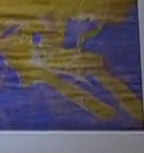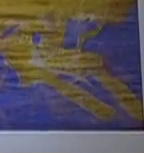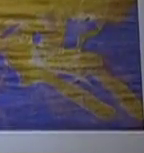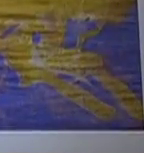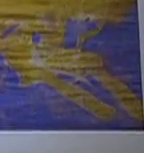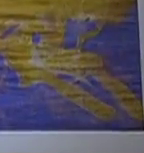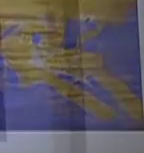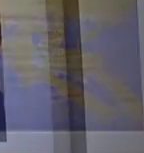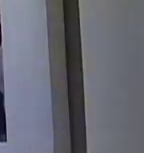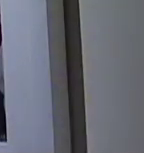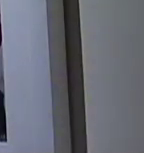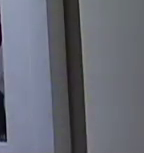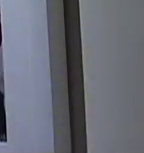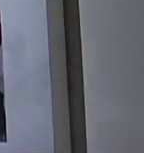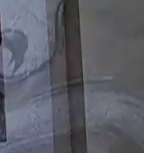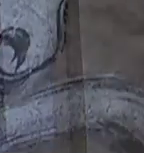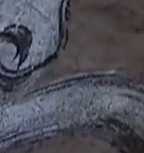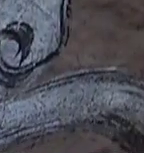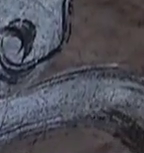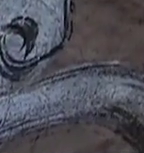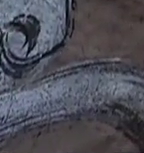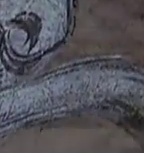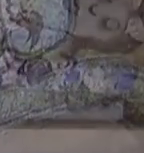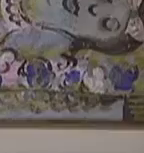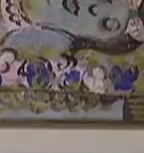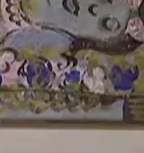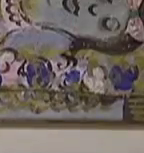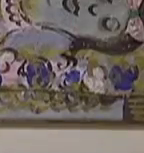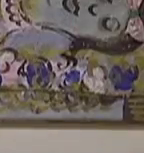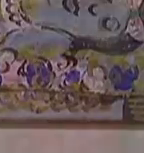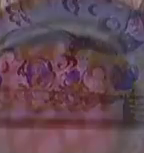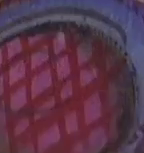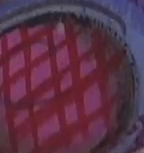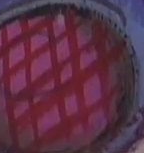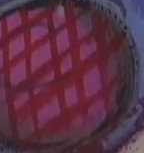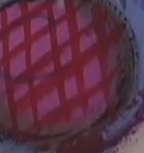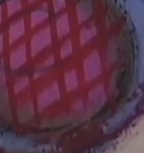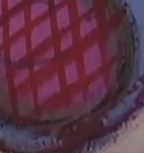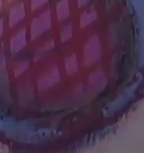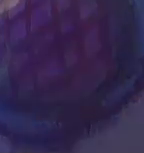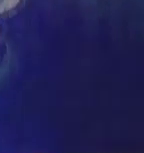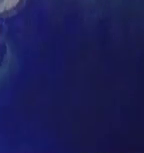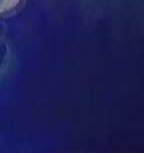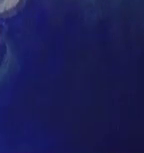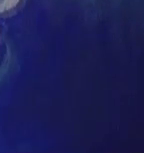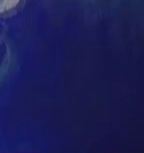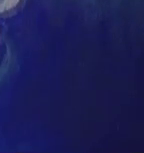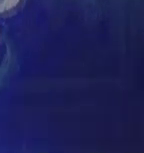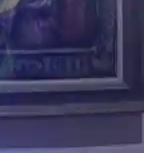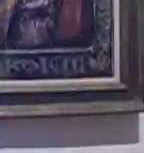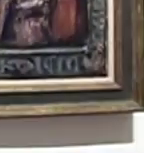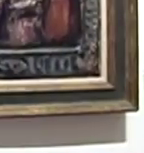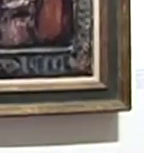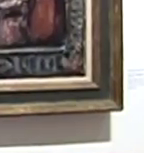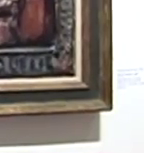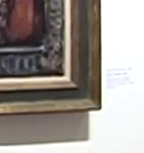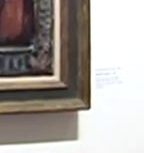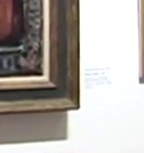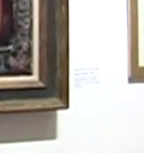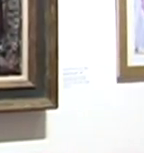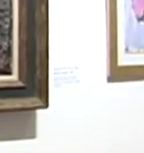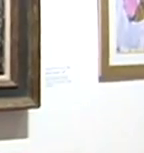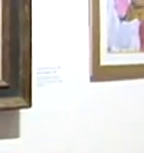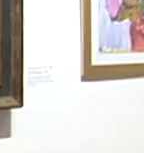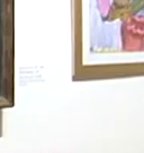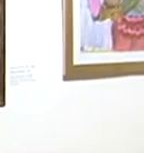una amplia serie de figuras de calaveras y esqueletos, así como caballos, gallos, peces y aves de gran colorido. En la sala Lo místico